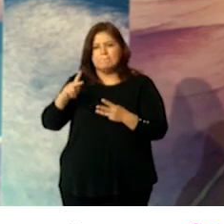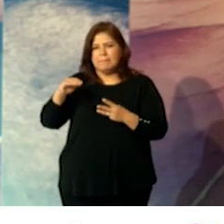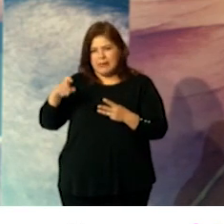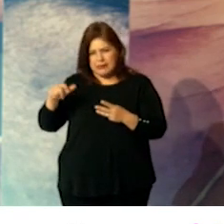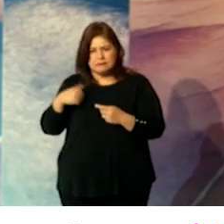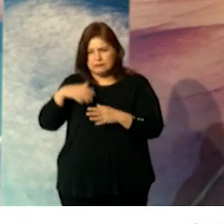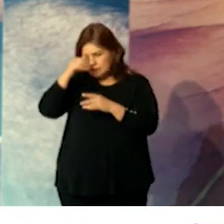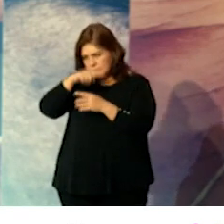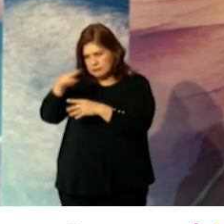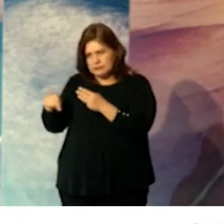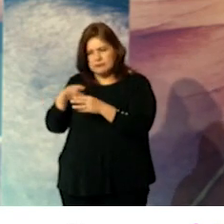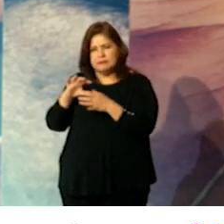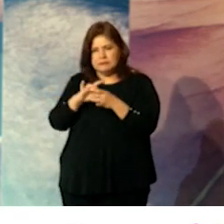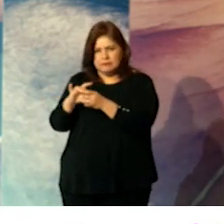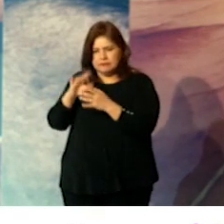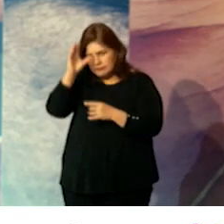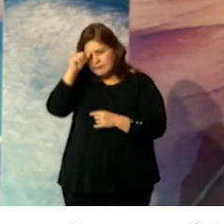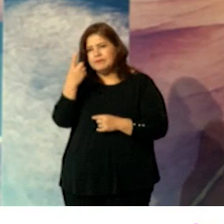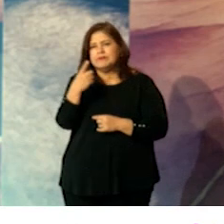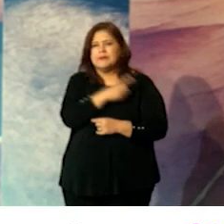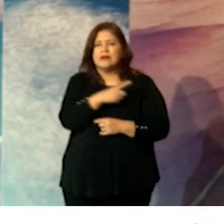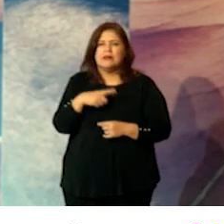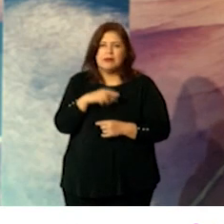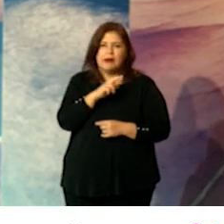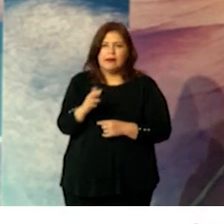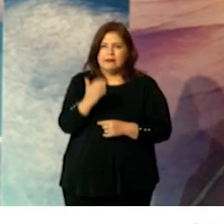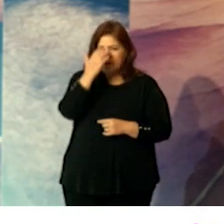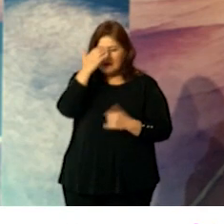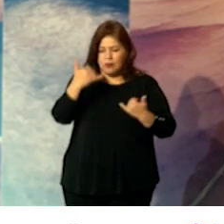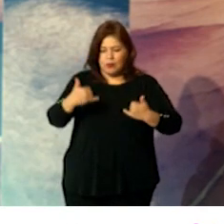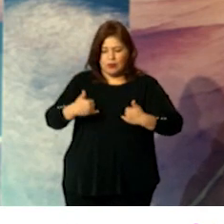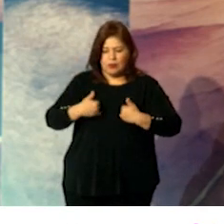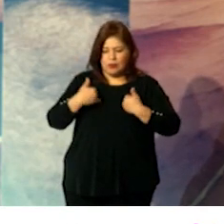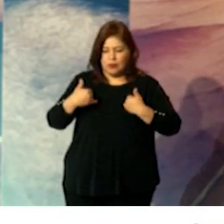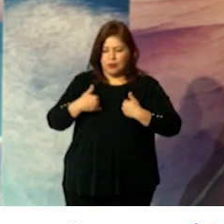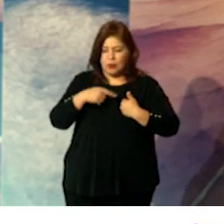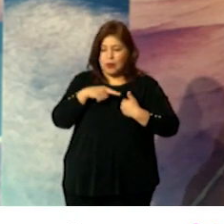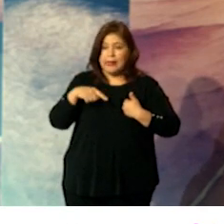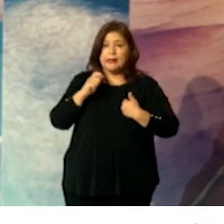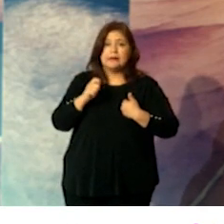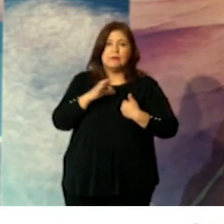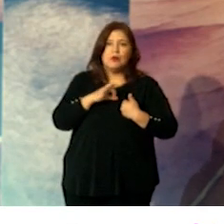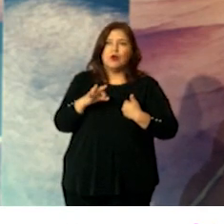Pamela, pero creo que hay que reconocer algo: la juventud termina siendo un